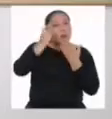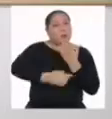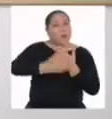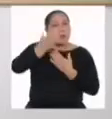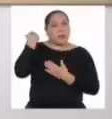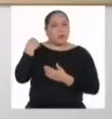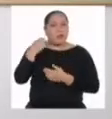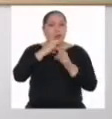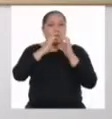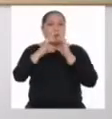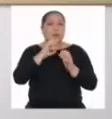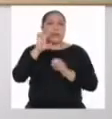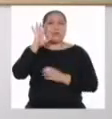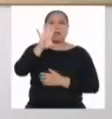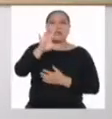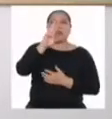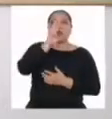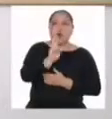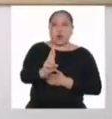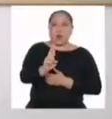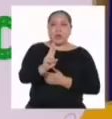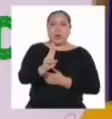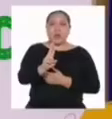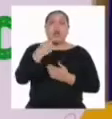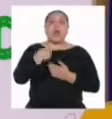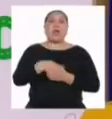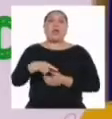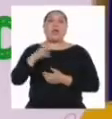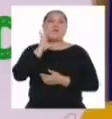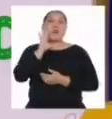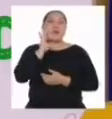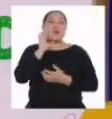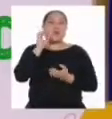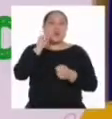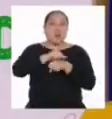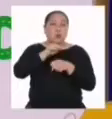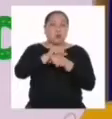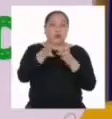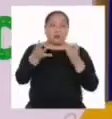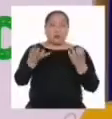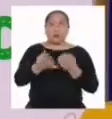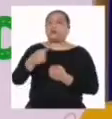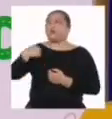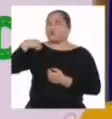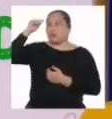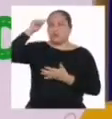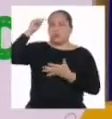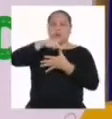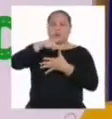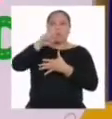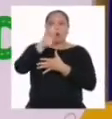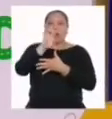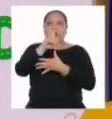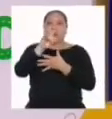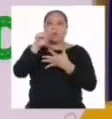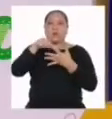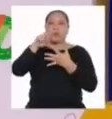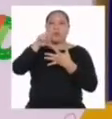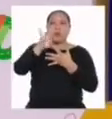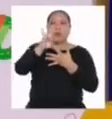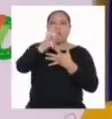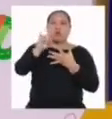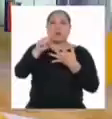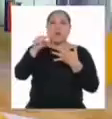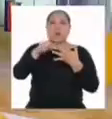de las 5R en la gestión de residuos sólidos? Claro, yo las recuerdo bien. Eran reducir,